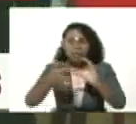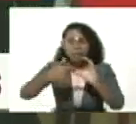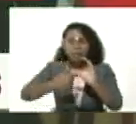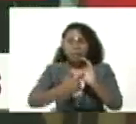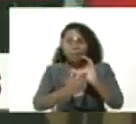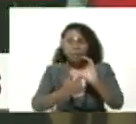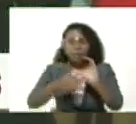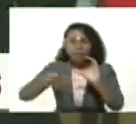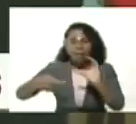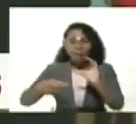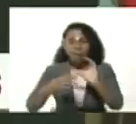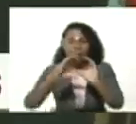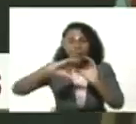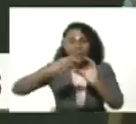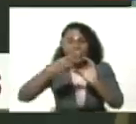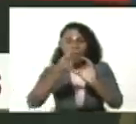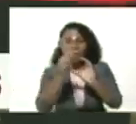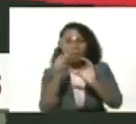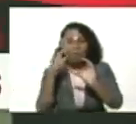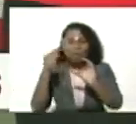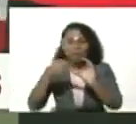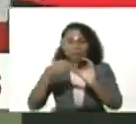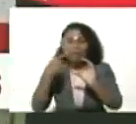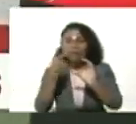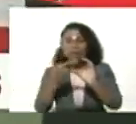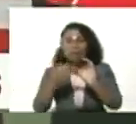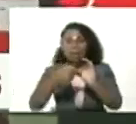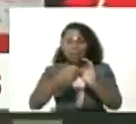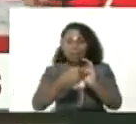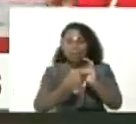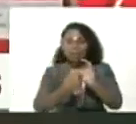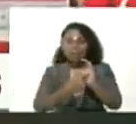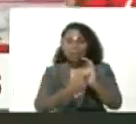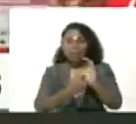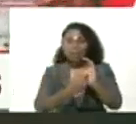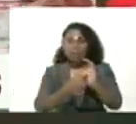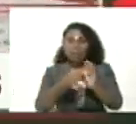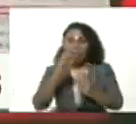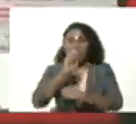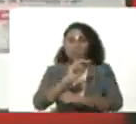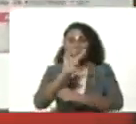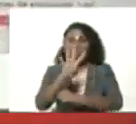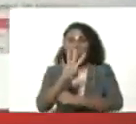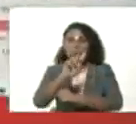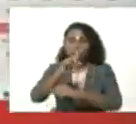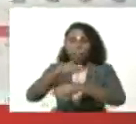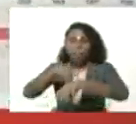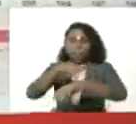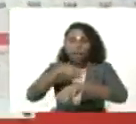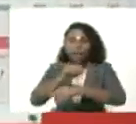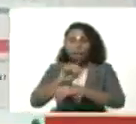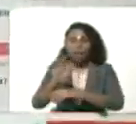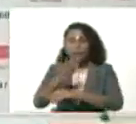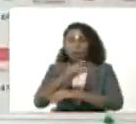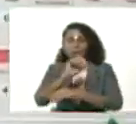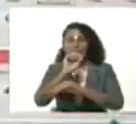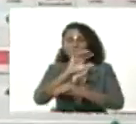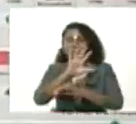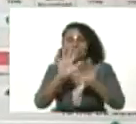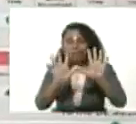Chama, que el general Castillo hace aproximadamente 24 horas pudo recorrer más de 10 kilómetros de